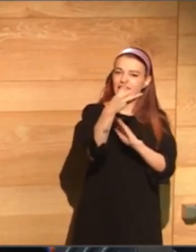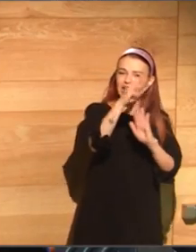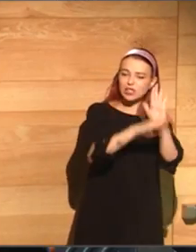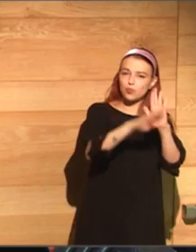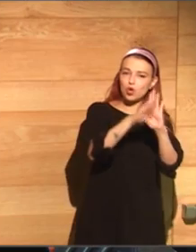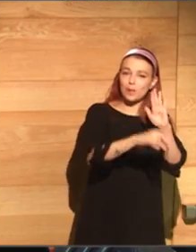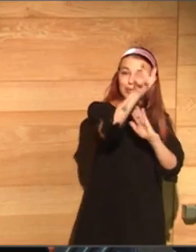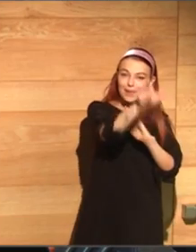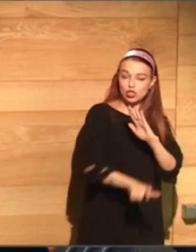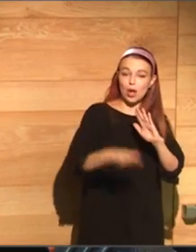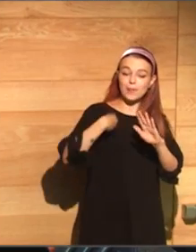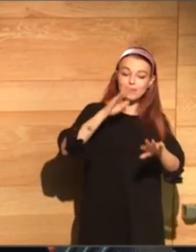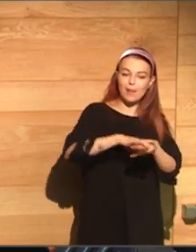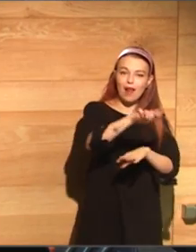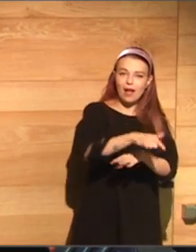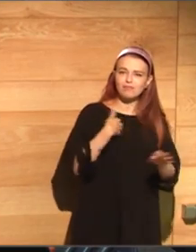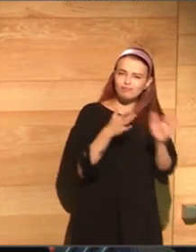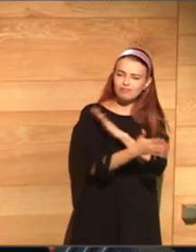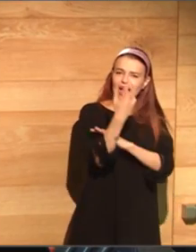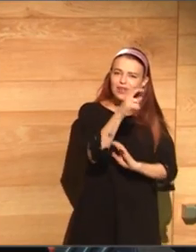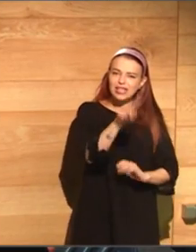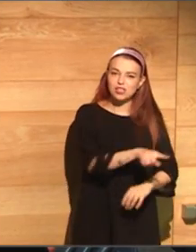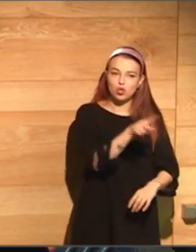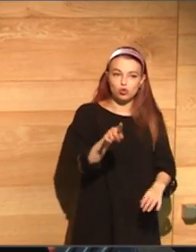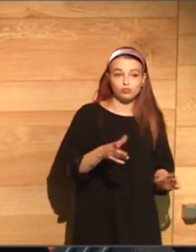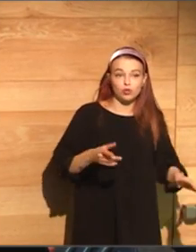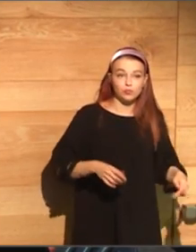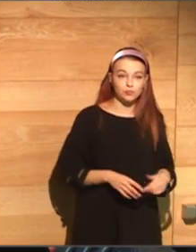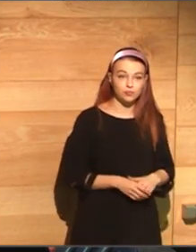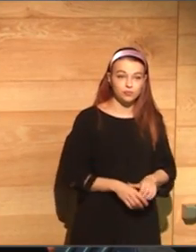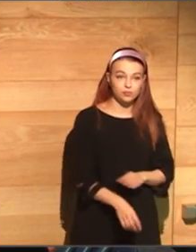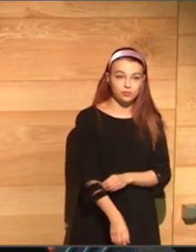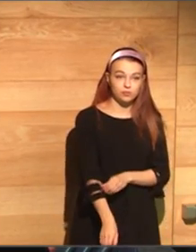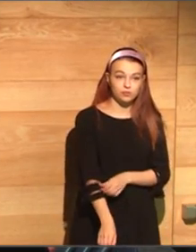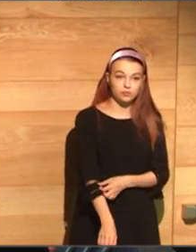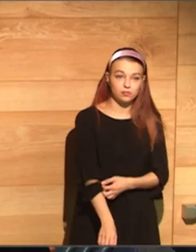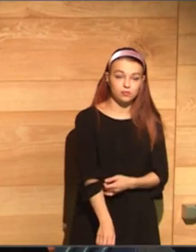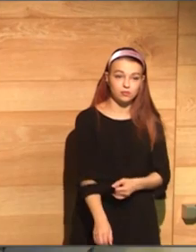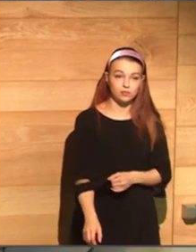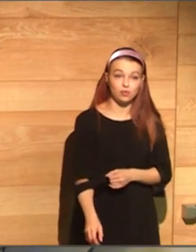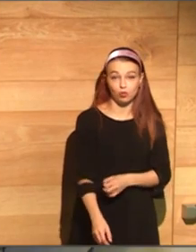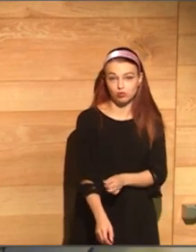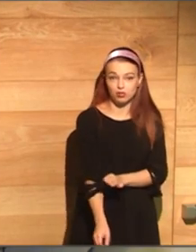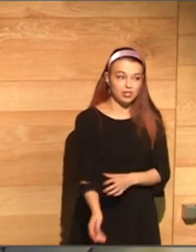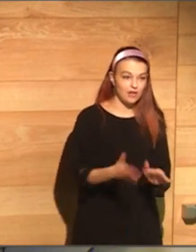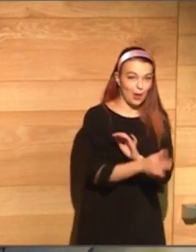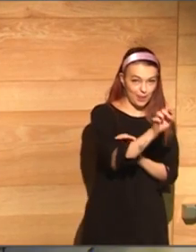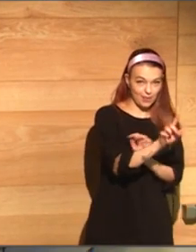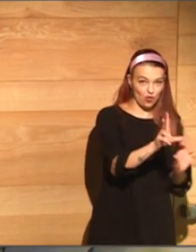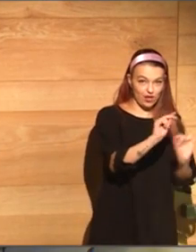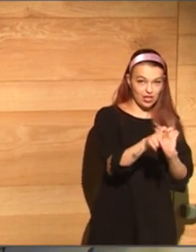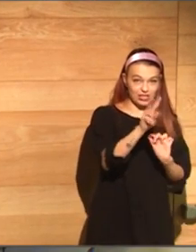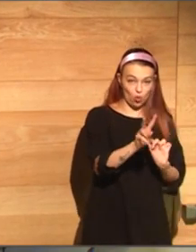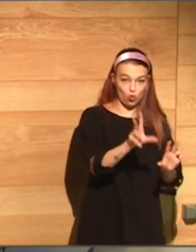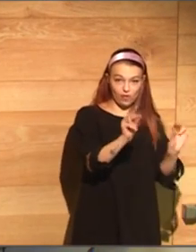bueno, si tiene una explicación o simplemente que es que nos encanta. Una explicación matemática. Eso es. Hemos hecho el primero, hemos hecho el segundo, pues el tercero. Y ha ido encartando el tercero,